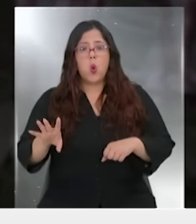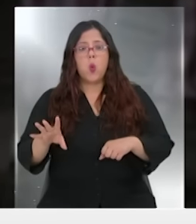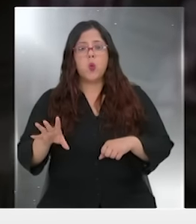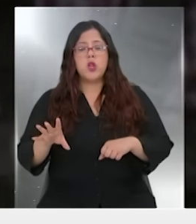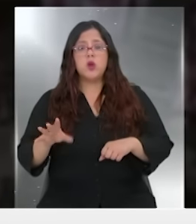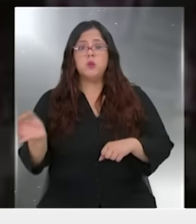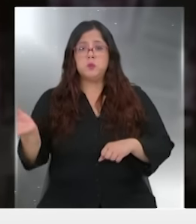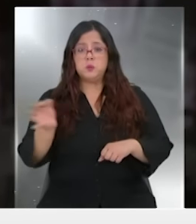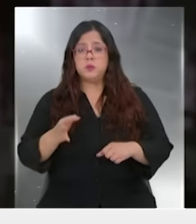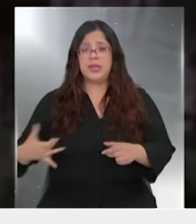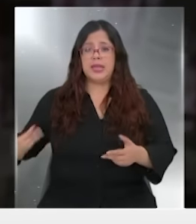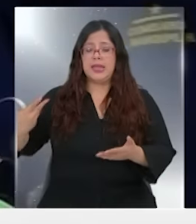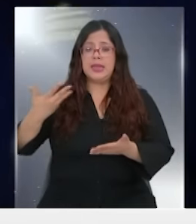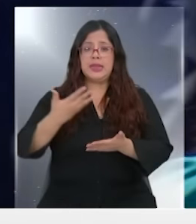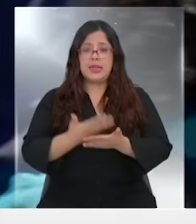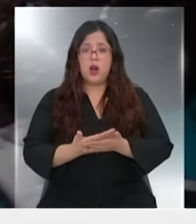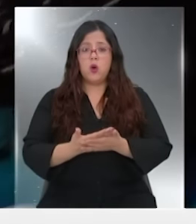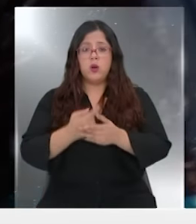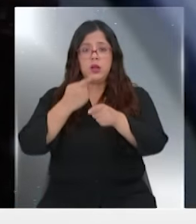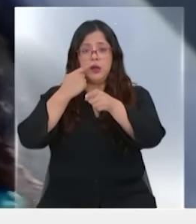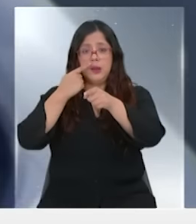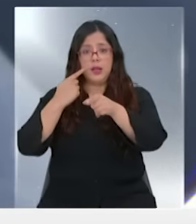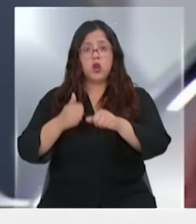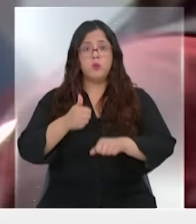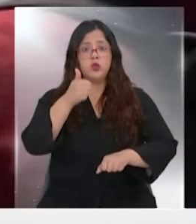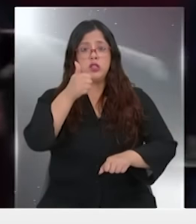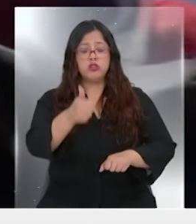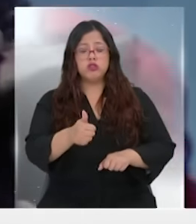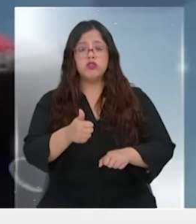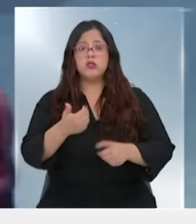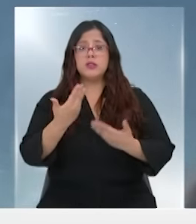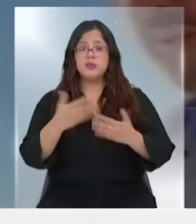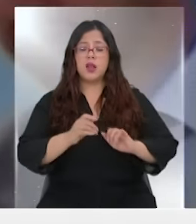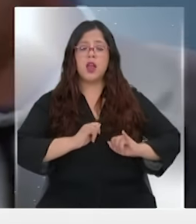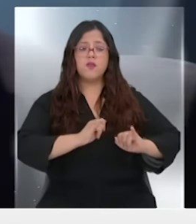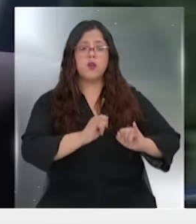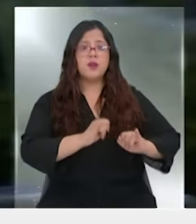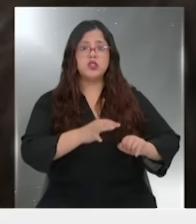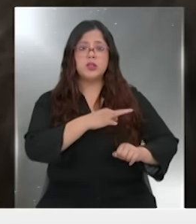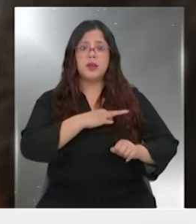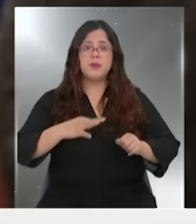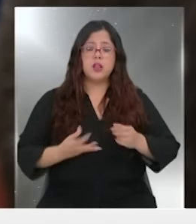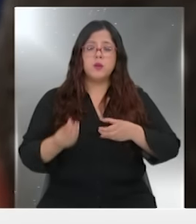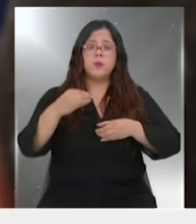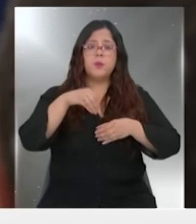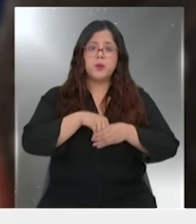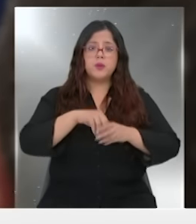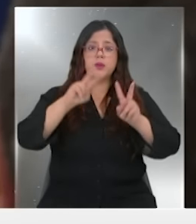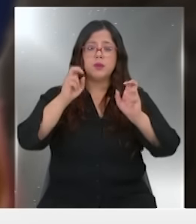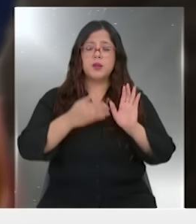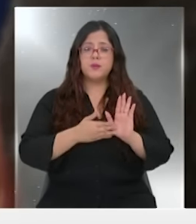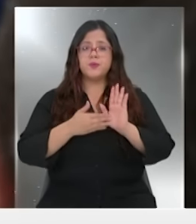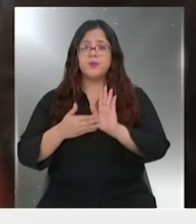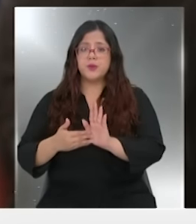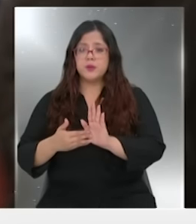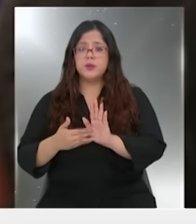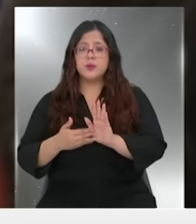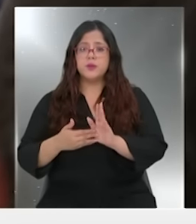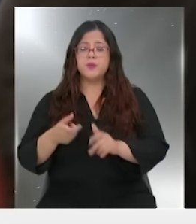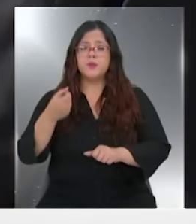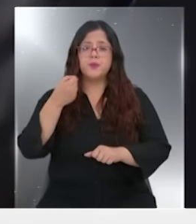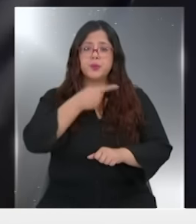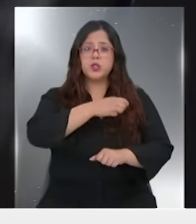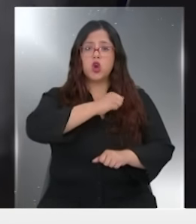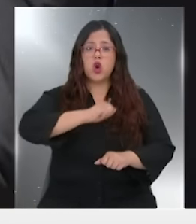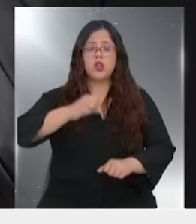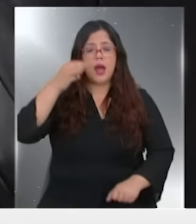reconocido hasta ahora la autoridad policial es que informó al Ministerio del Interior de la presentación de acciones judiciales